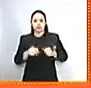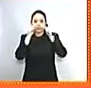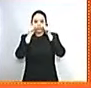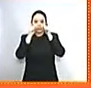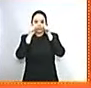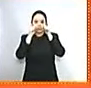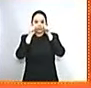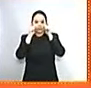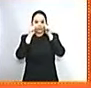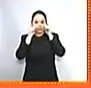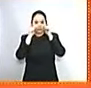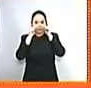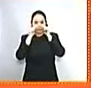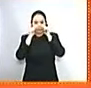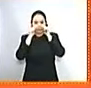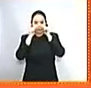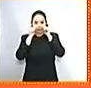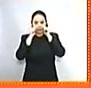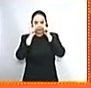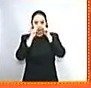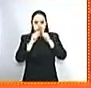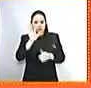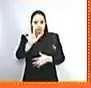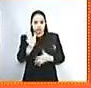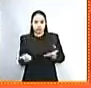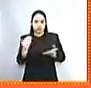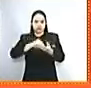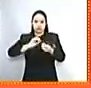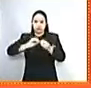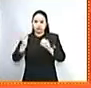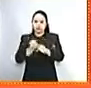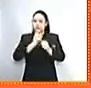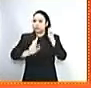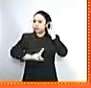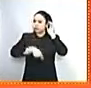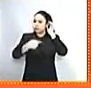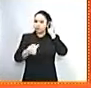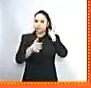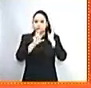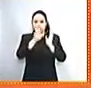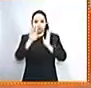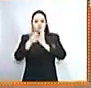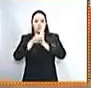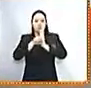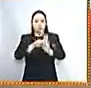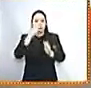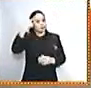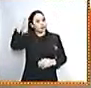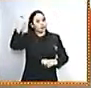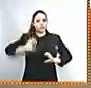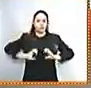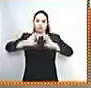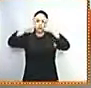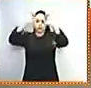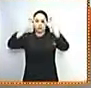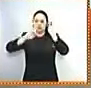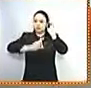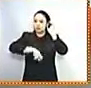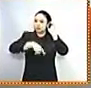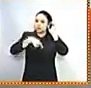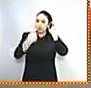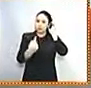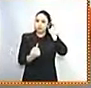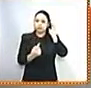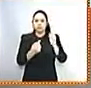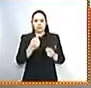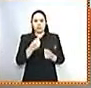Atentos. Este es el 5. Reitero, número ganador para la diaria 74 con su símbolo de sueños edificio.